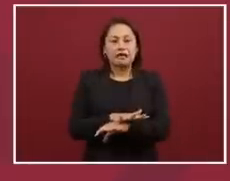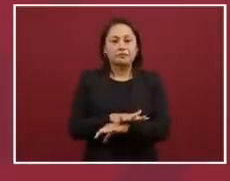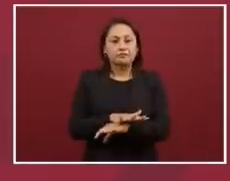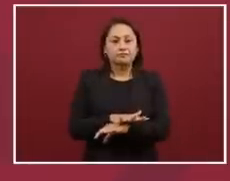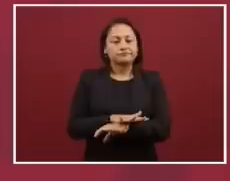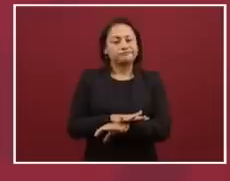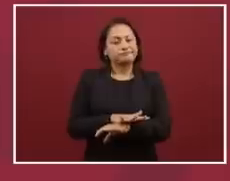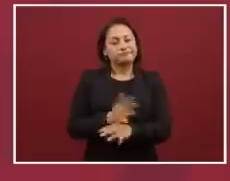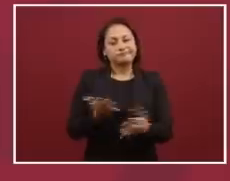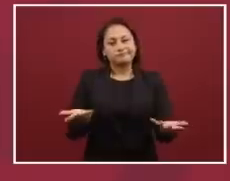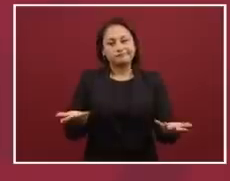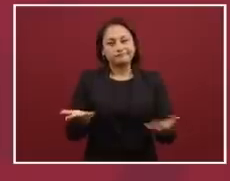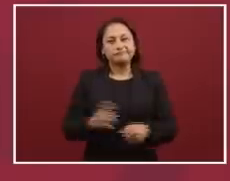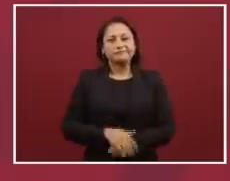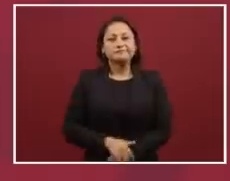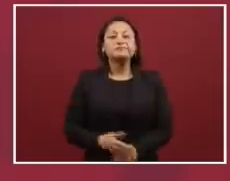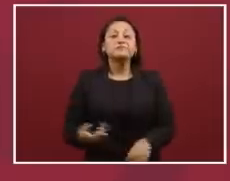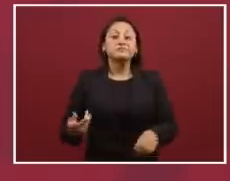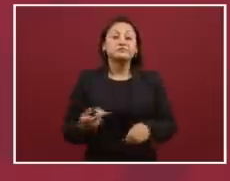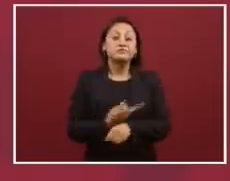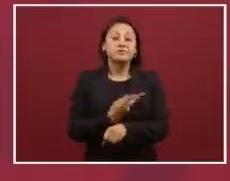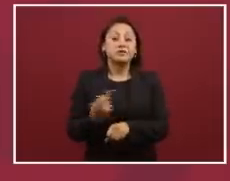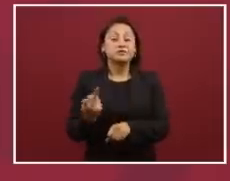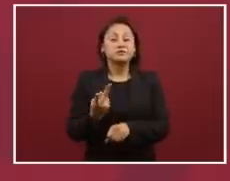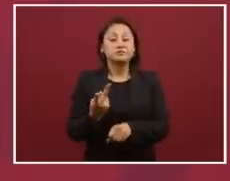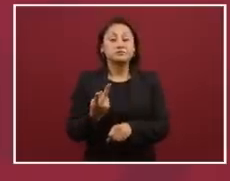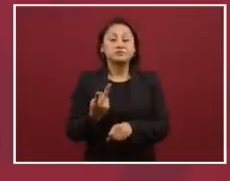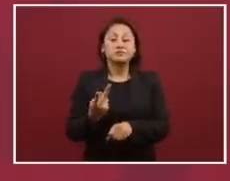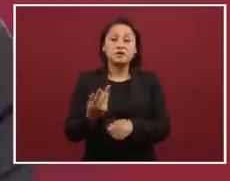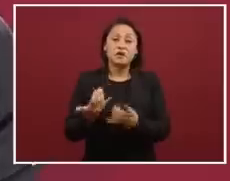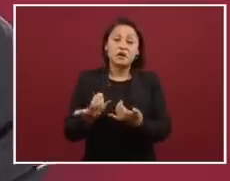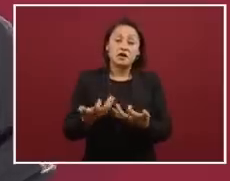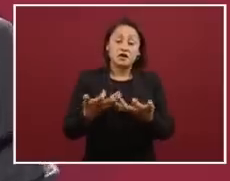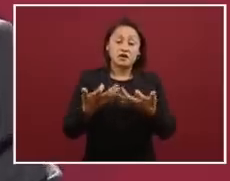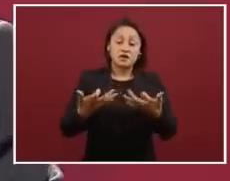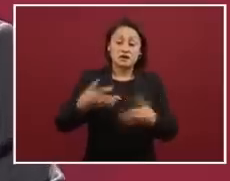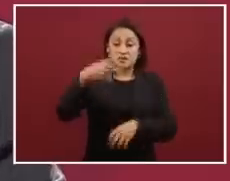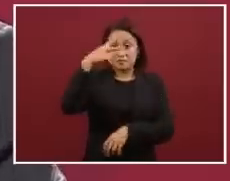cuando nos quitan la mitad de nuestro territorio